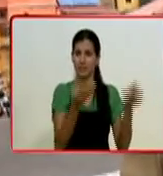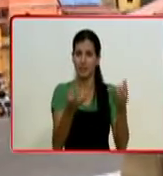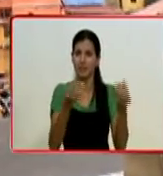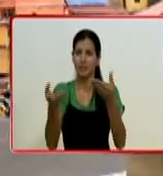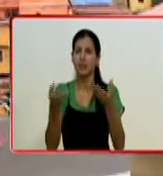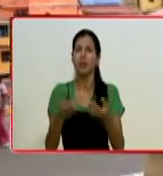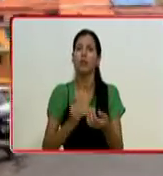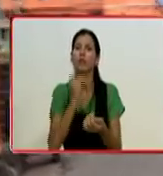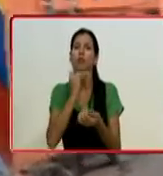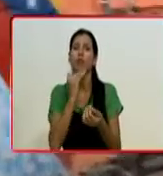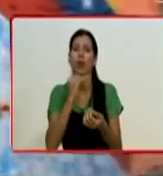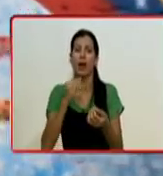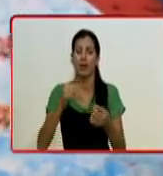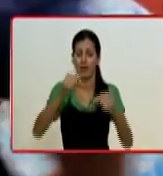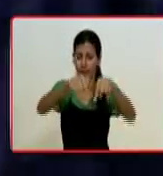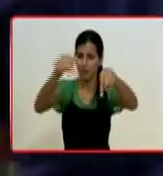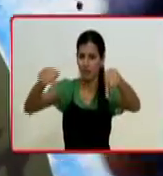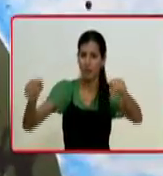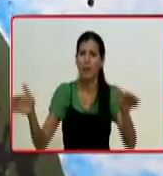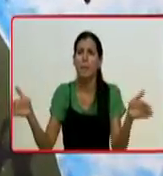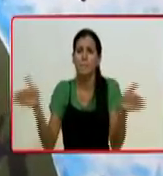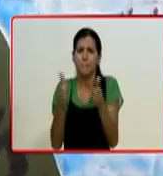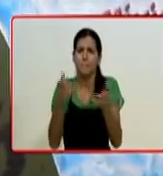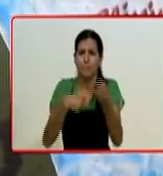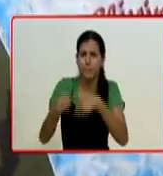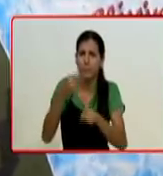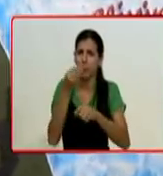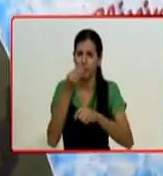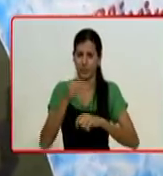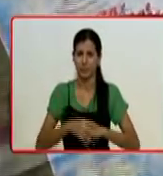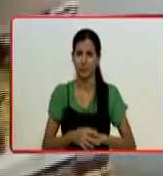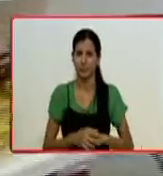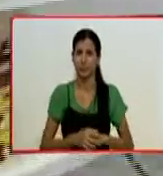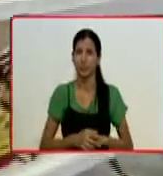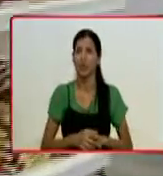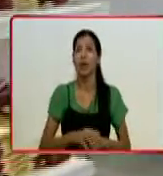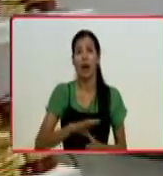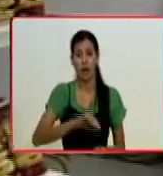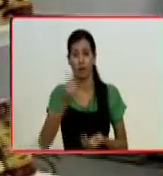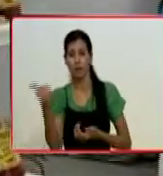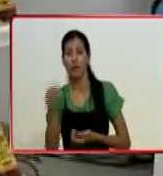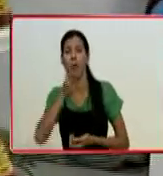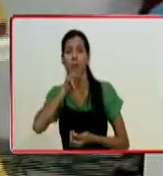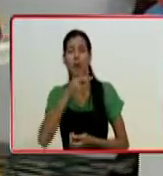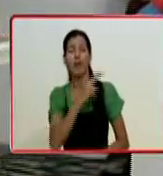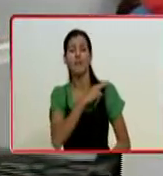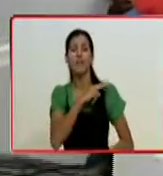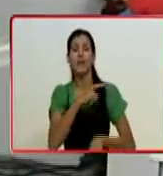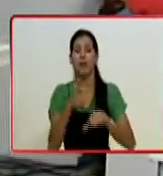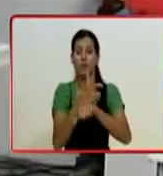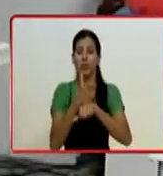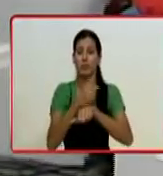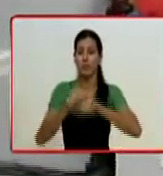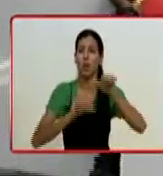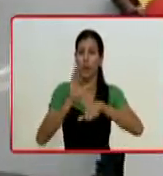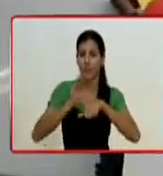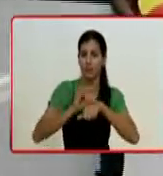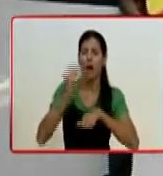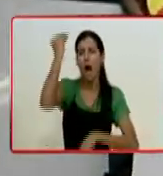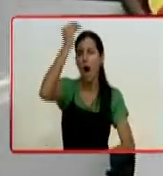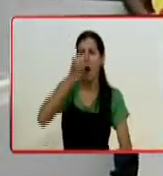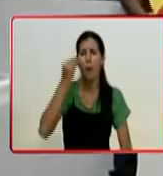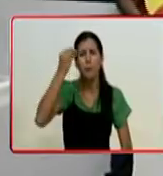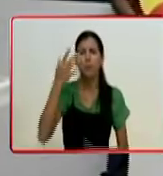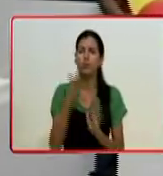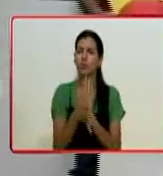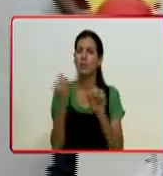para asegurar ese mecanismo de distribución. Yo quiero dar la palabra muy rápida a nuestro jefe de gobierno para que nos dé sus impresiones de ese